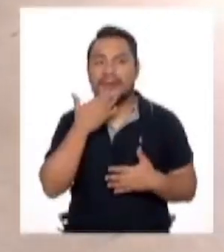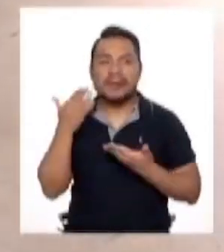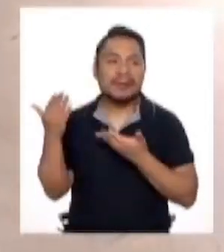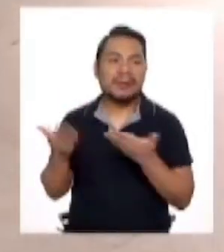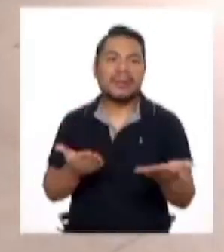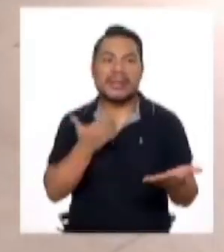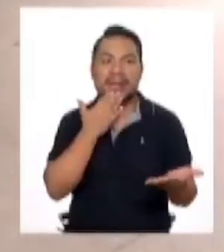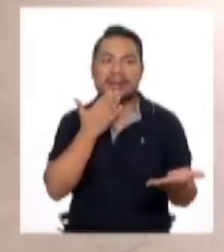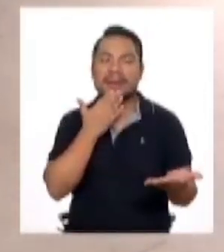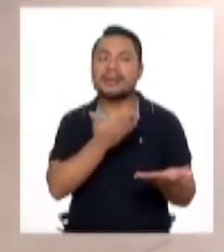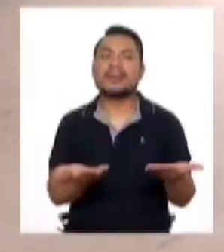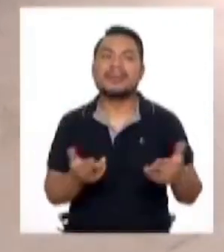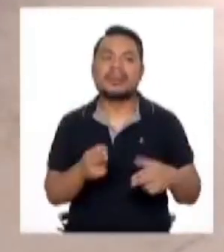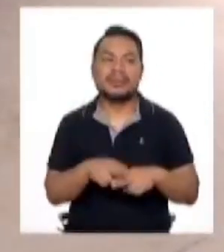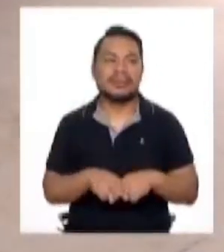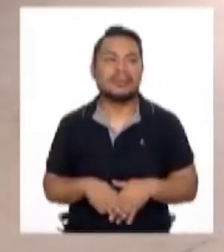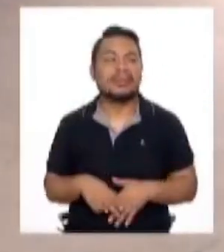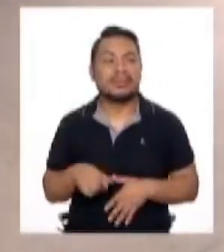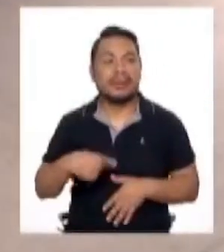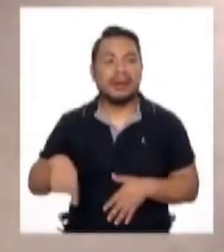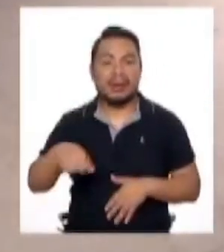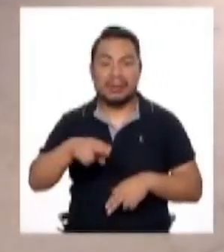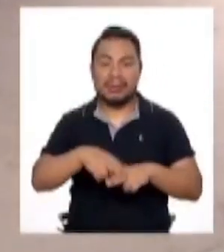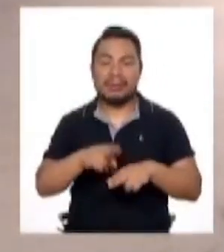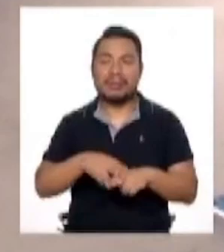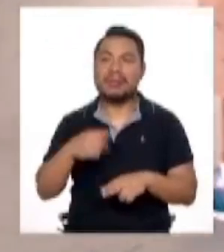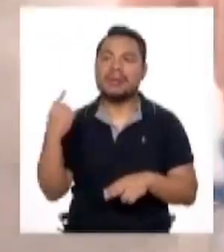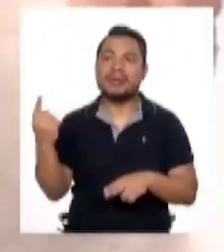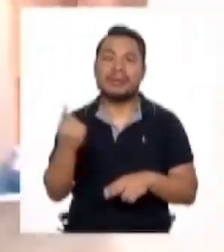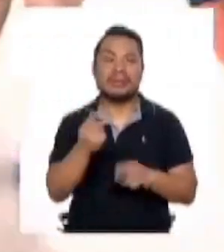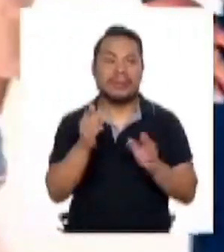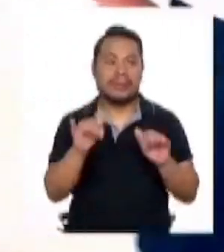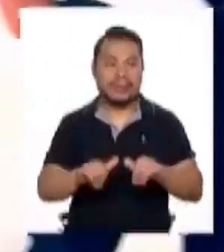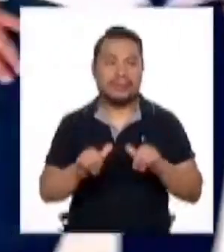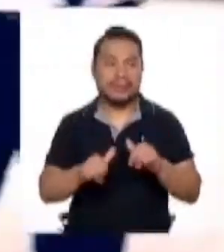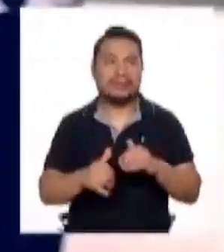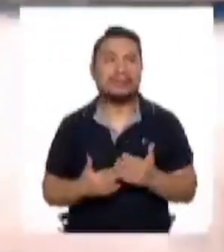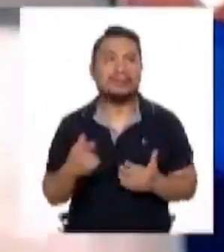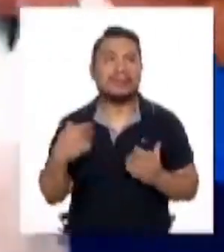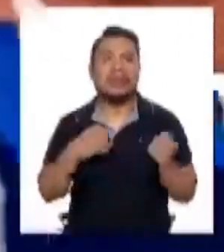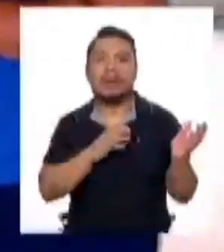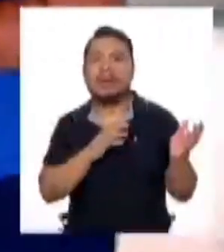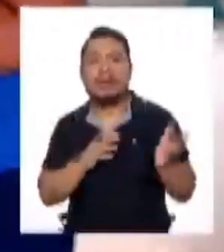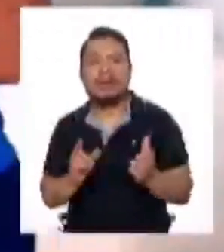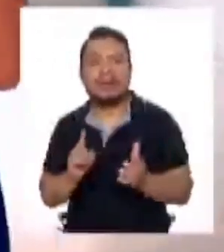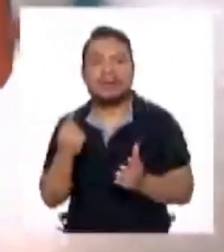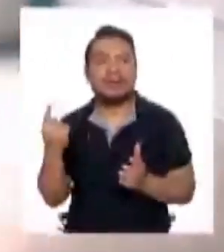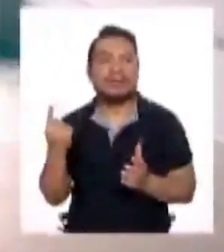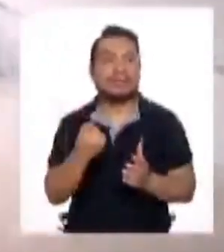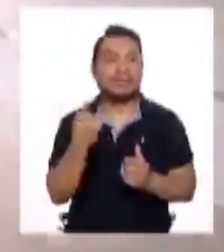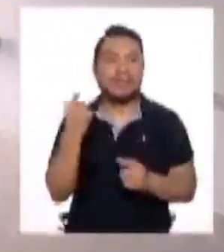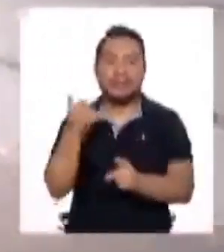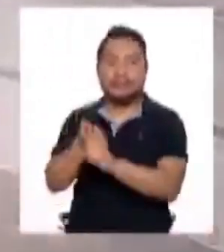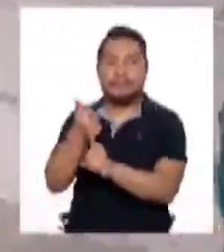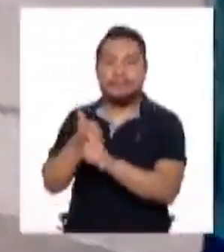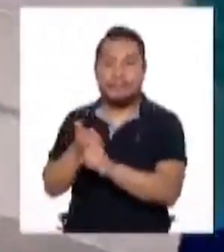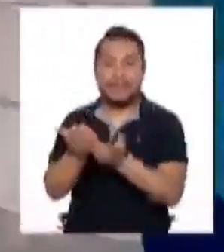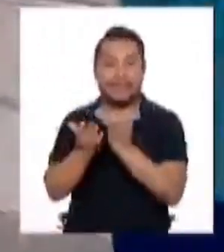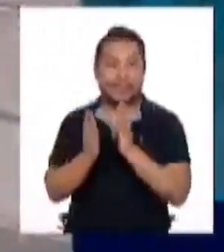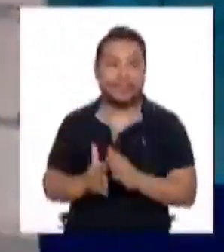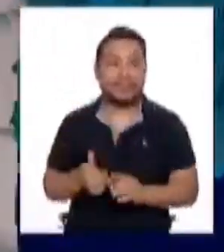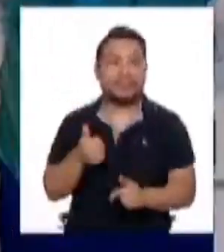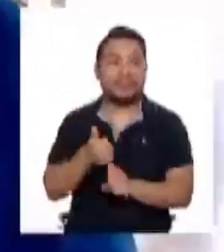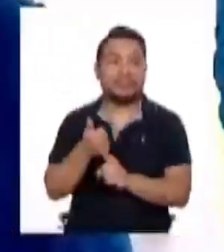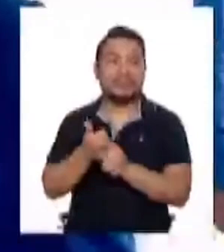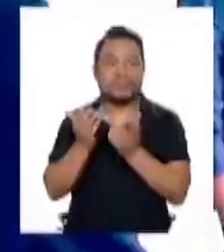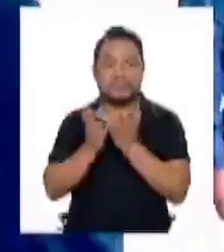quiénes son? Han dejado encargados sus carpetas para que se queden aquí y ya no tengan que cargarlas al inicio del año escolar. ¿Los mismos alumnos? Sí, los